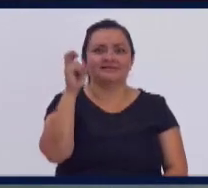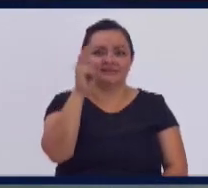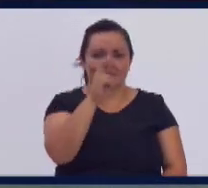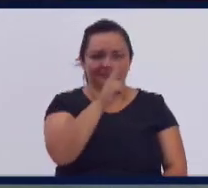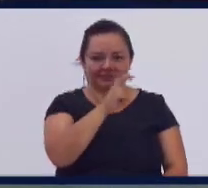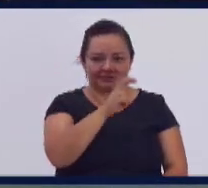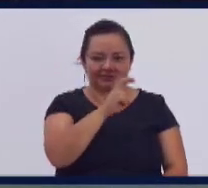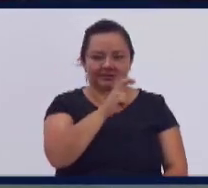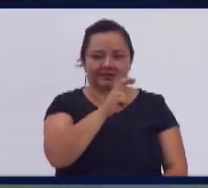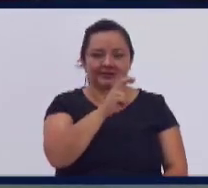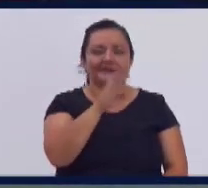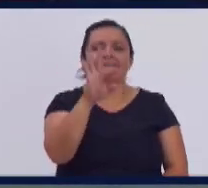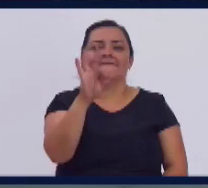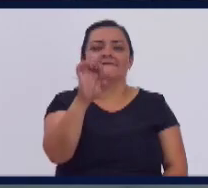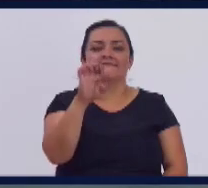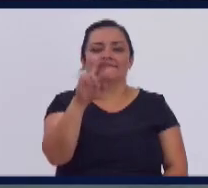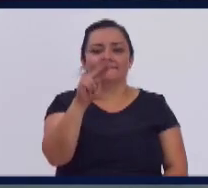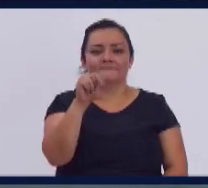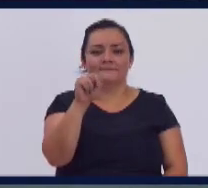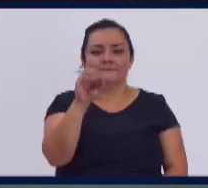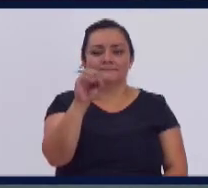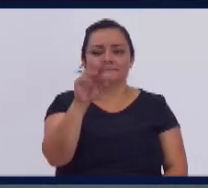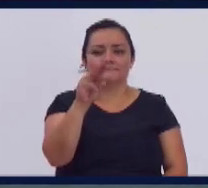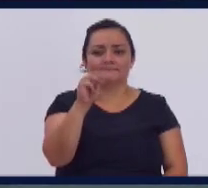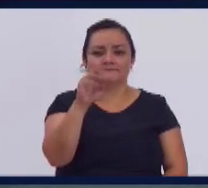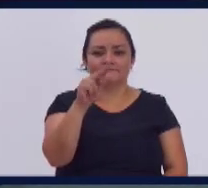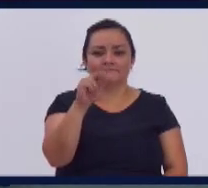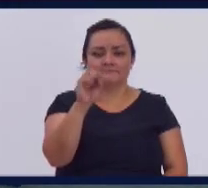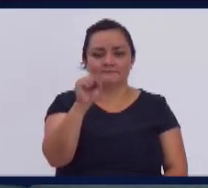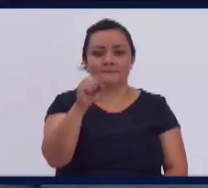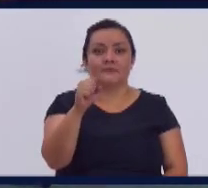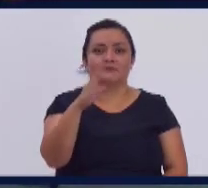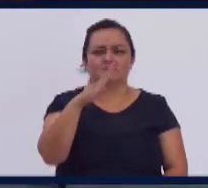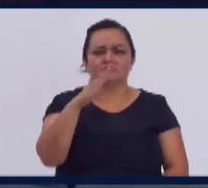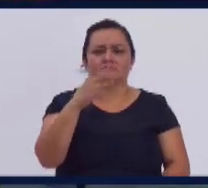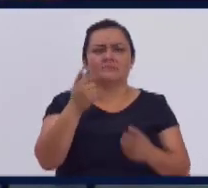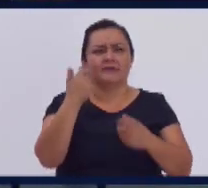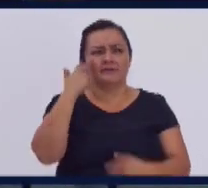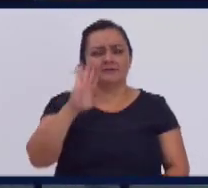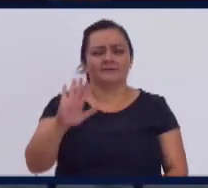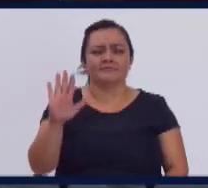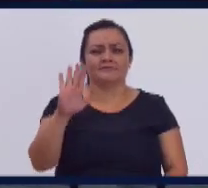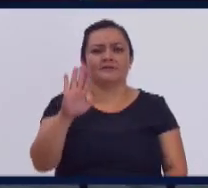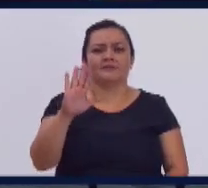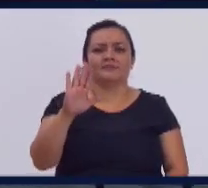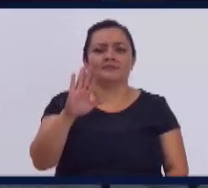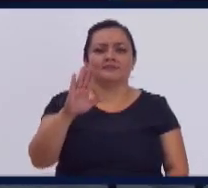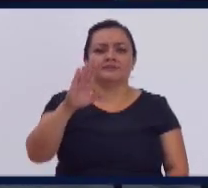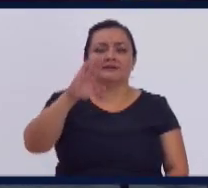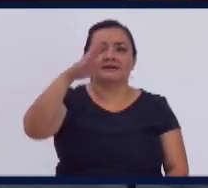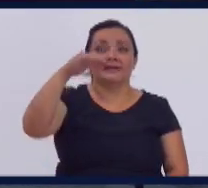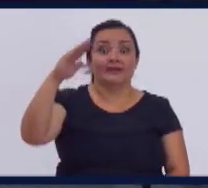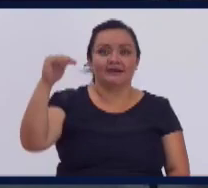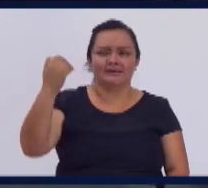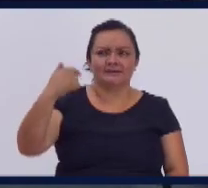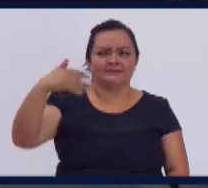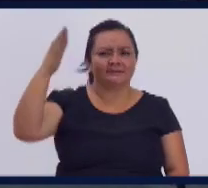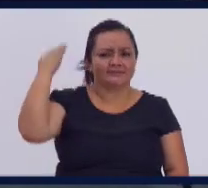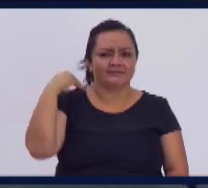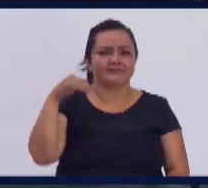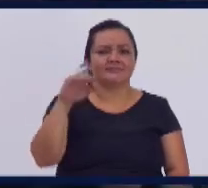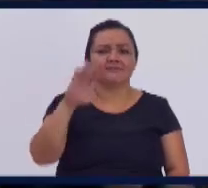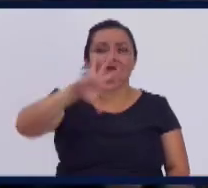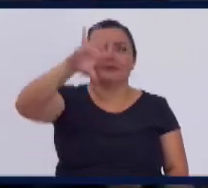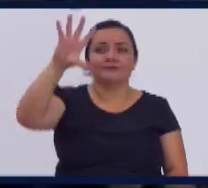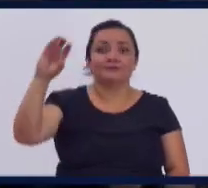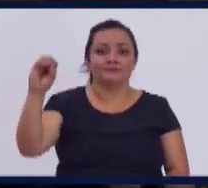correcto, sí son fenómenos, pero para mí no son naturales. Está hablando de Australia, que estaba prendida en llamas hace unas semanas atrás